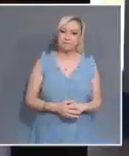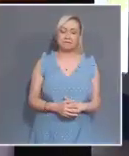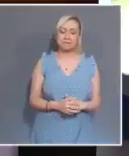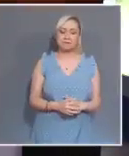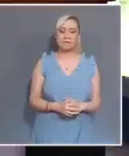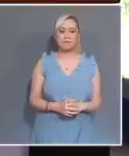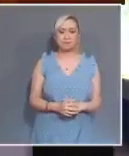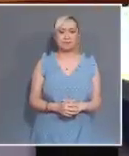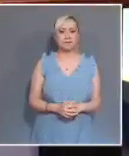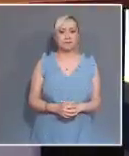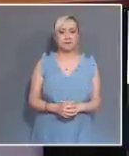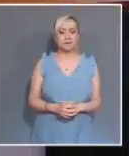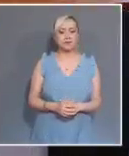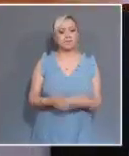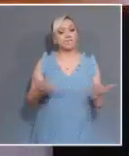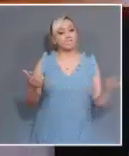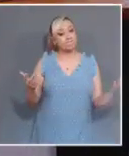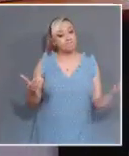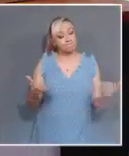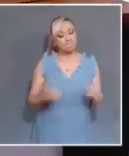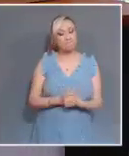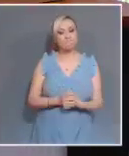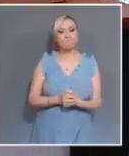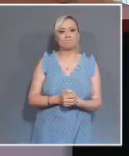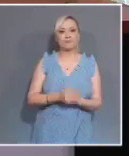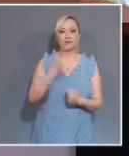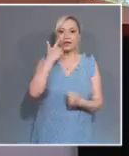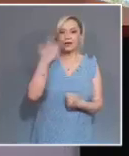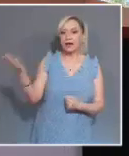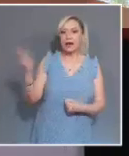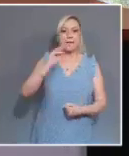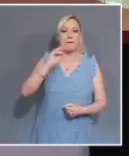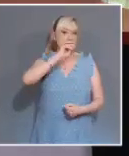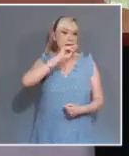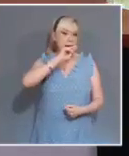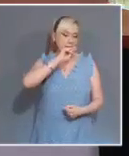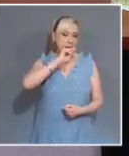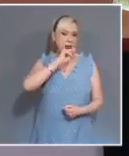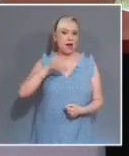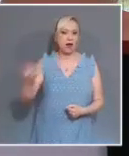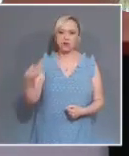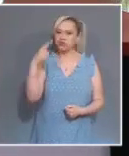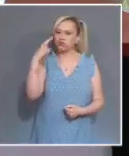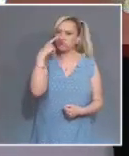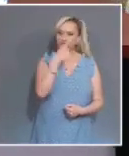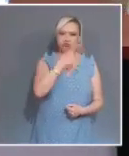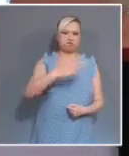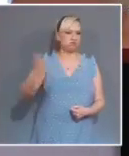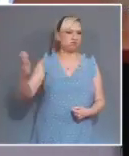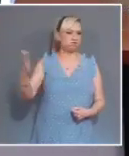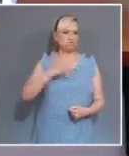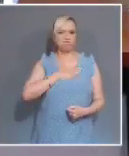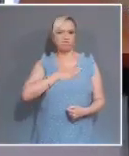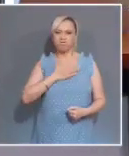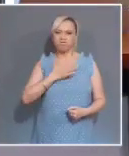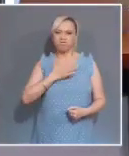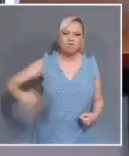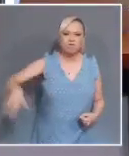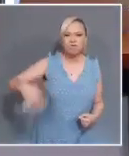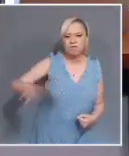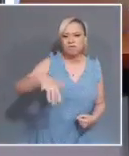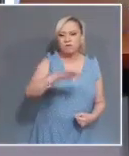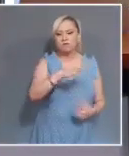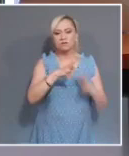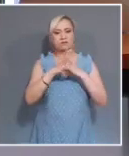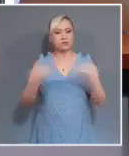Y mire, por si esto fuera poco, las madres que han decidido buscar por su cuenta a sus hijos desaparecidos tampoco están